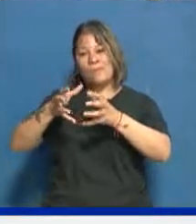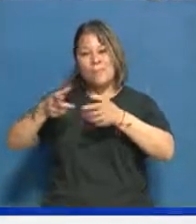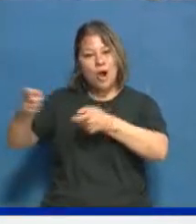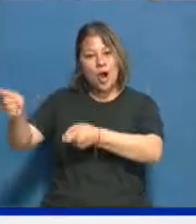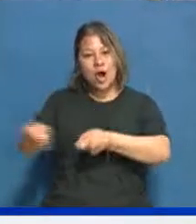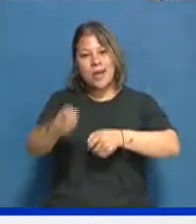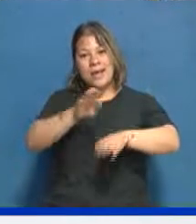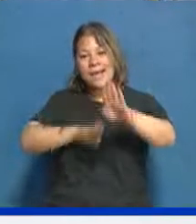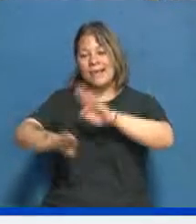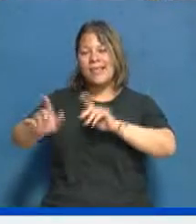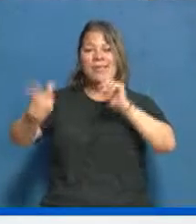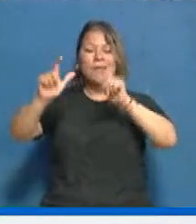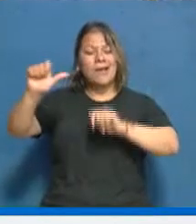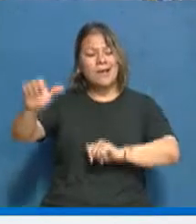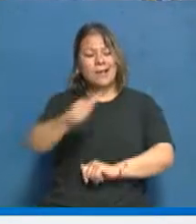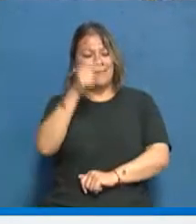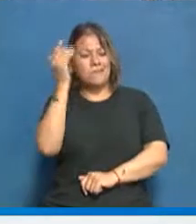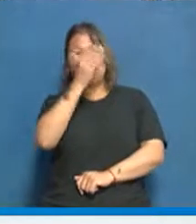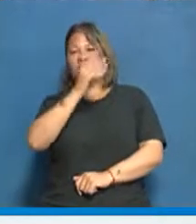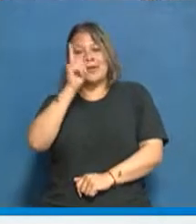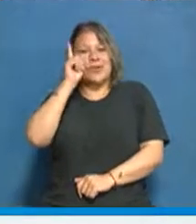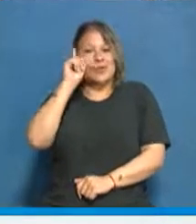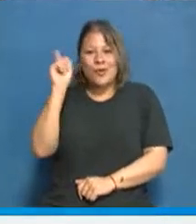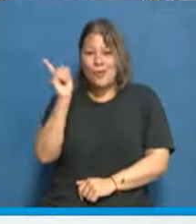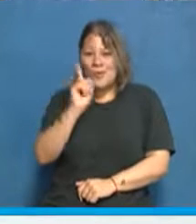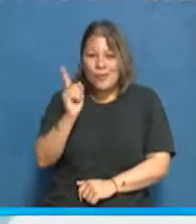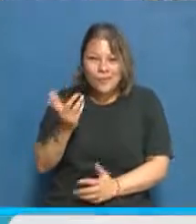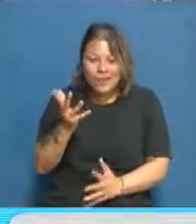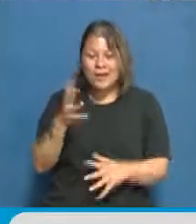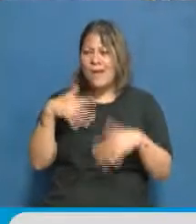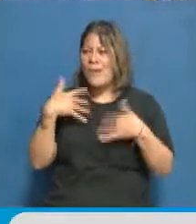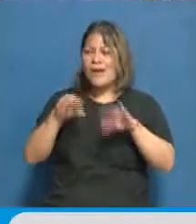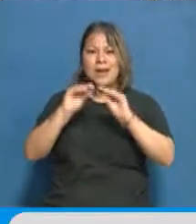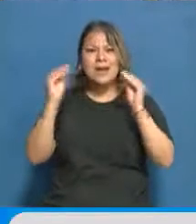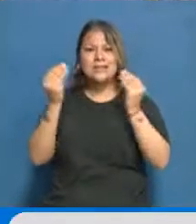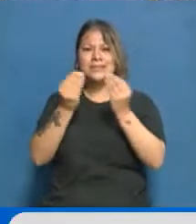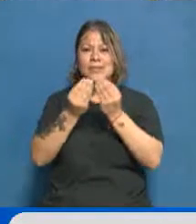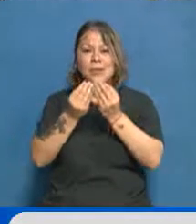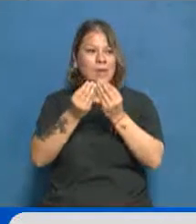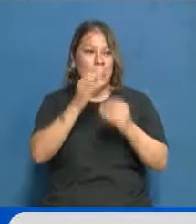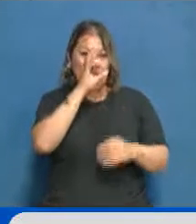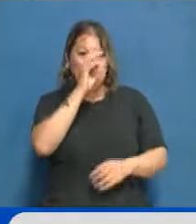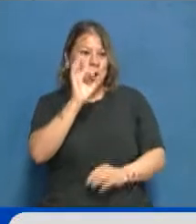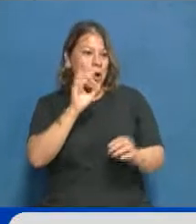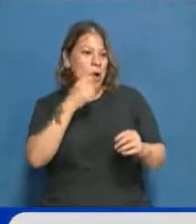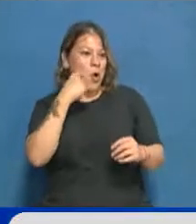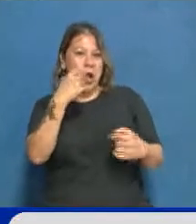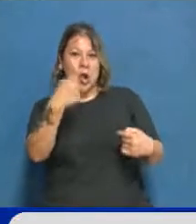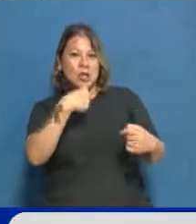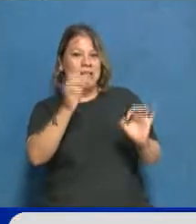disfrutarlo y ganarle a ella increíble es más con un resultado donde no nos pudieron marcar